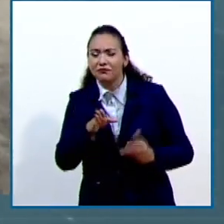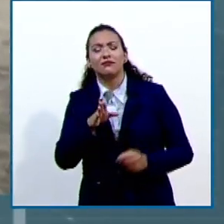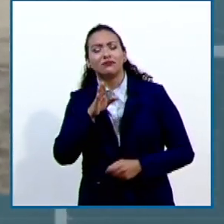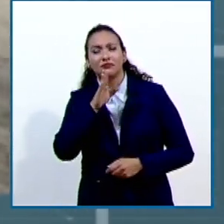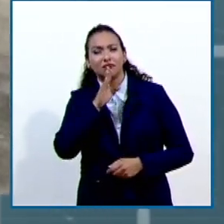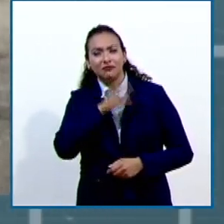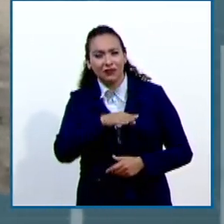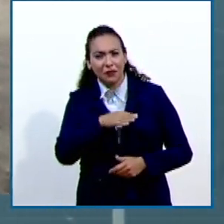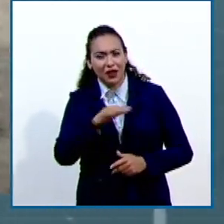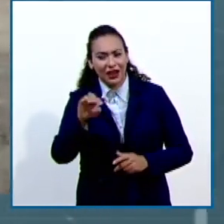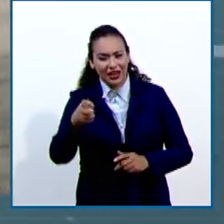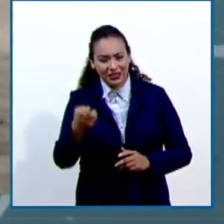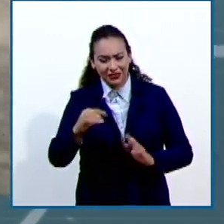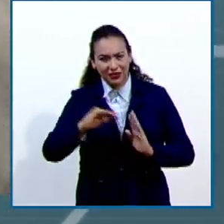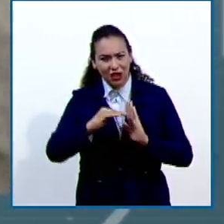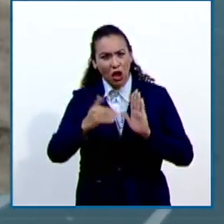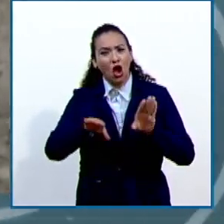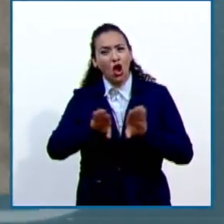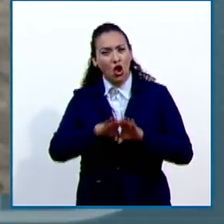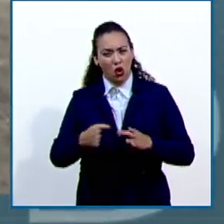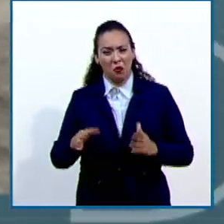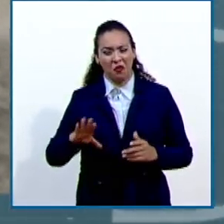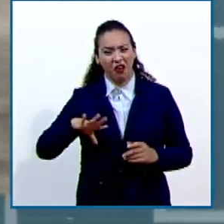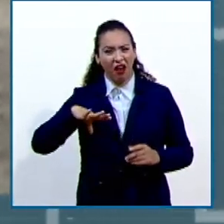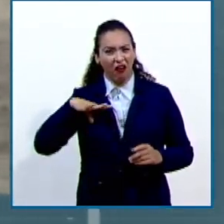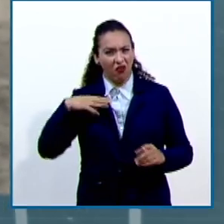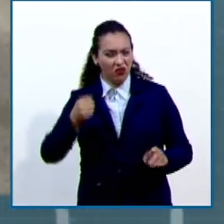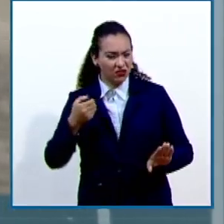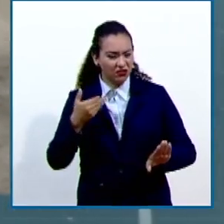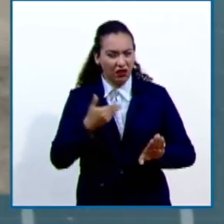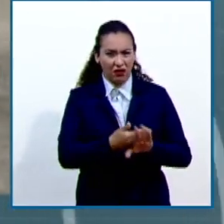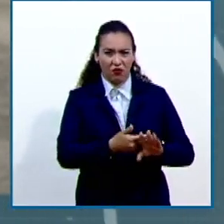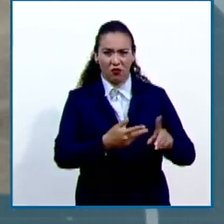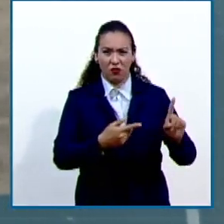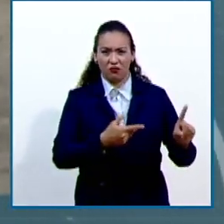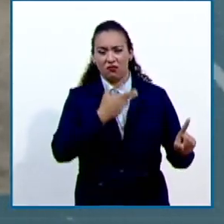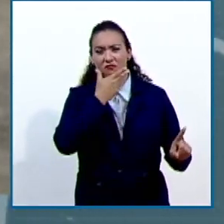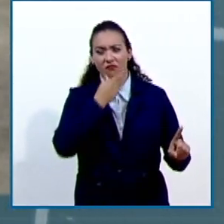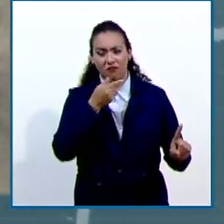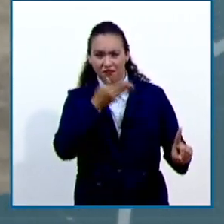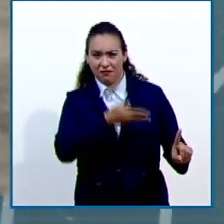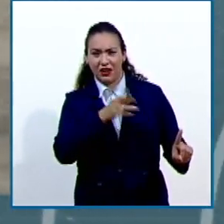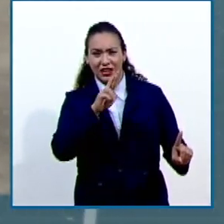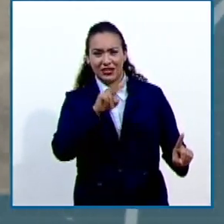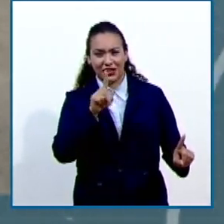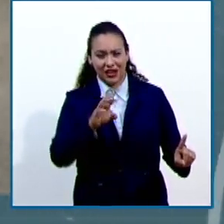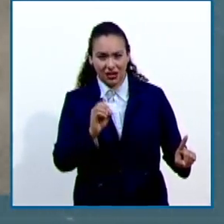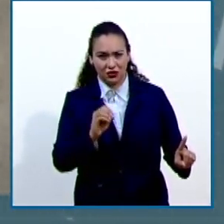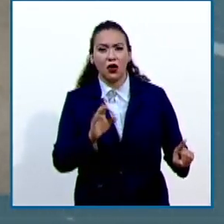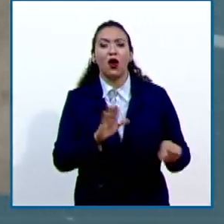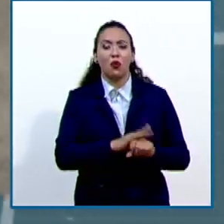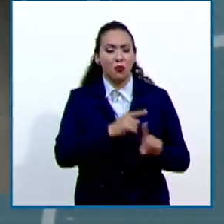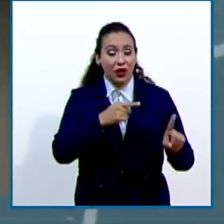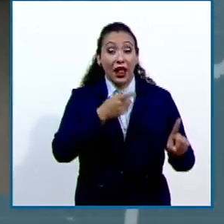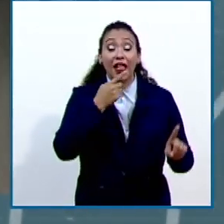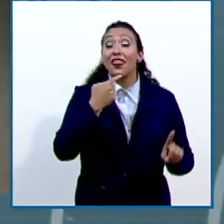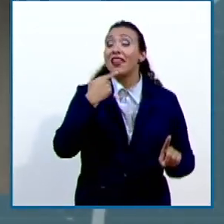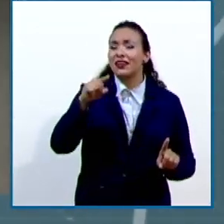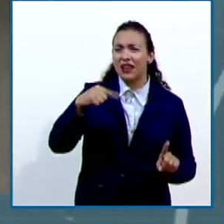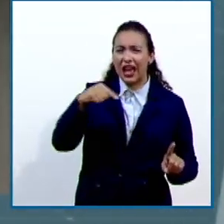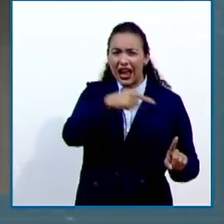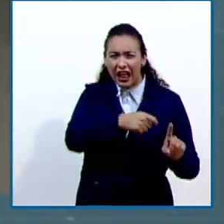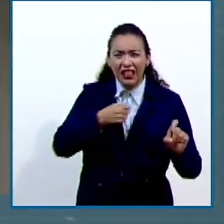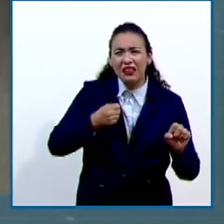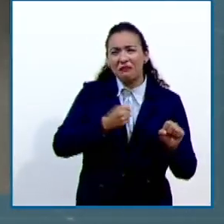enmarcados en una estrategia de intimidación y persecución ministerial en contra de Razo Casales, luego de las denuncias de tortura y malos tratos